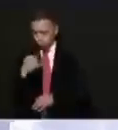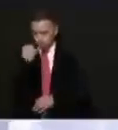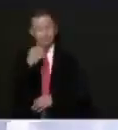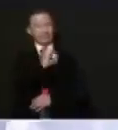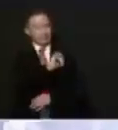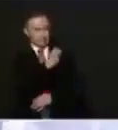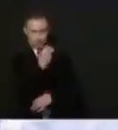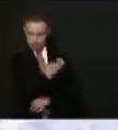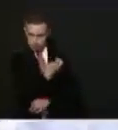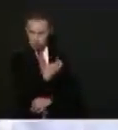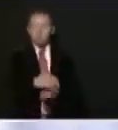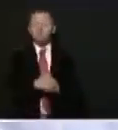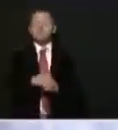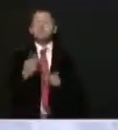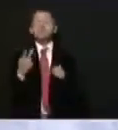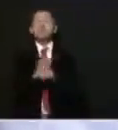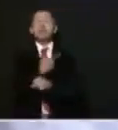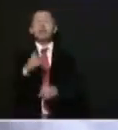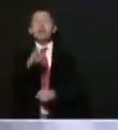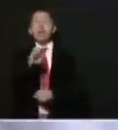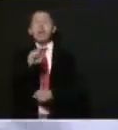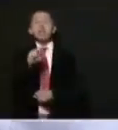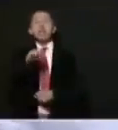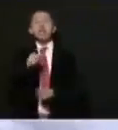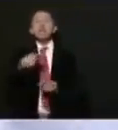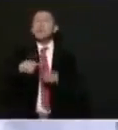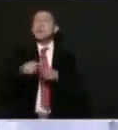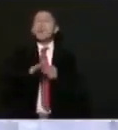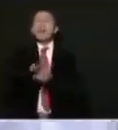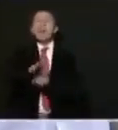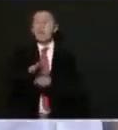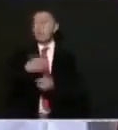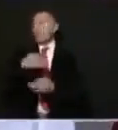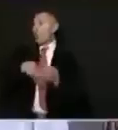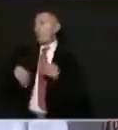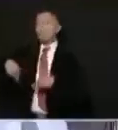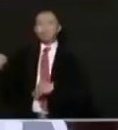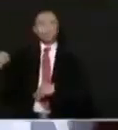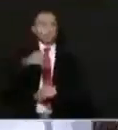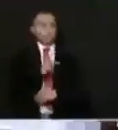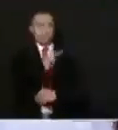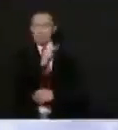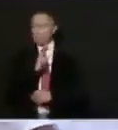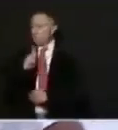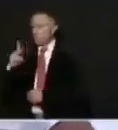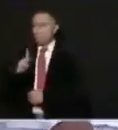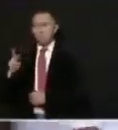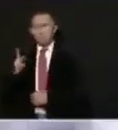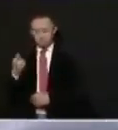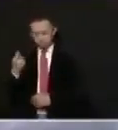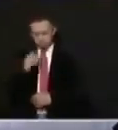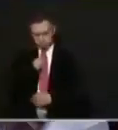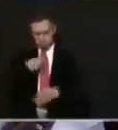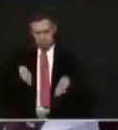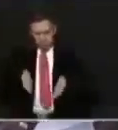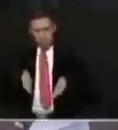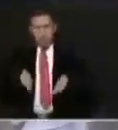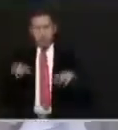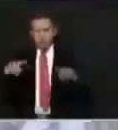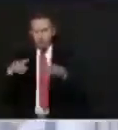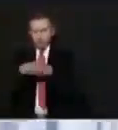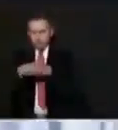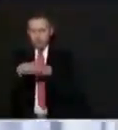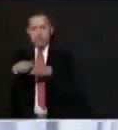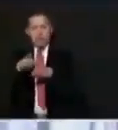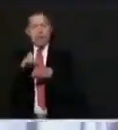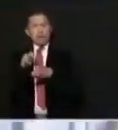sucede es que etnia somos todos. Miren, veamos todos, este momento, yo digo. Todos los seres humanos que tenemos una identidad pertenecemos a una etnia.